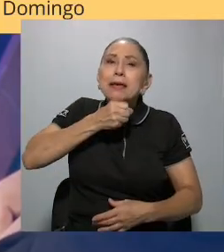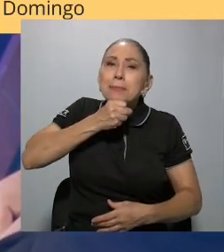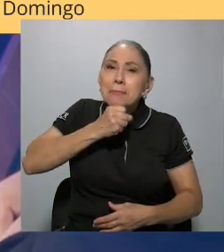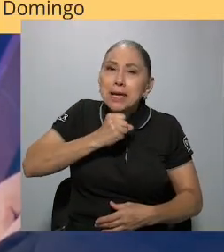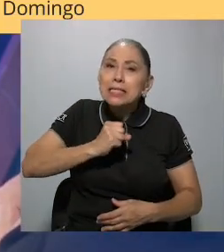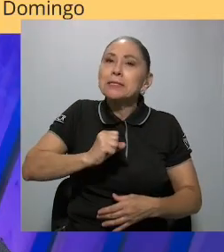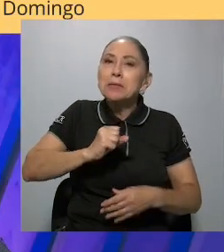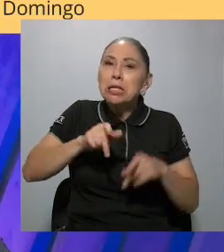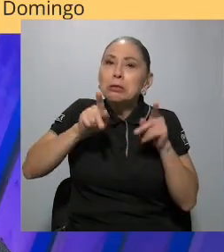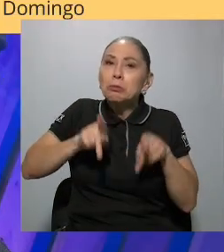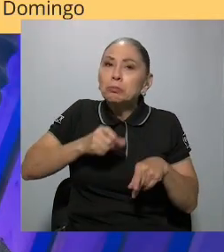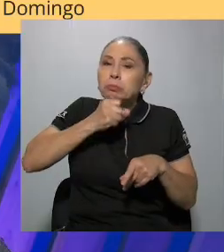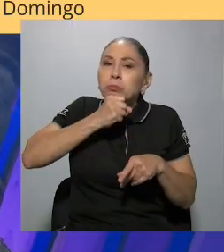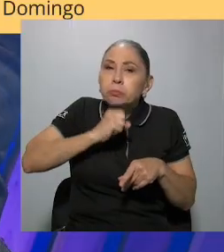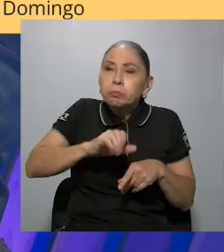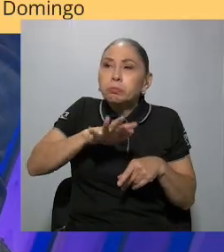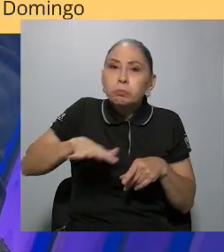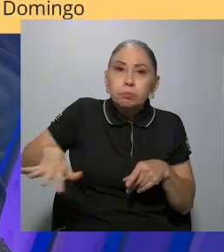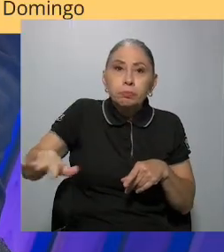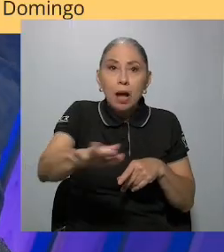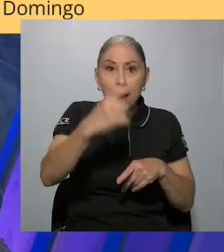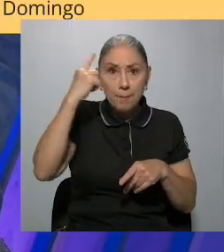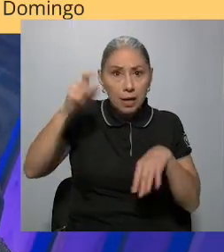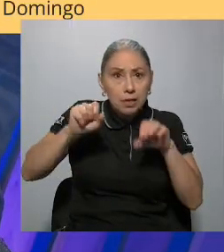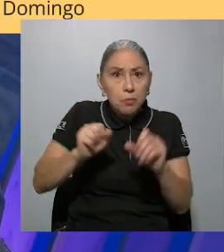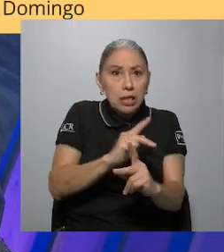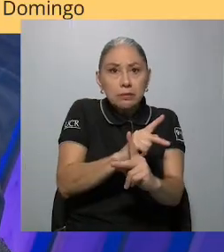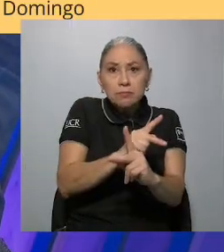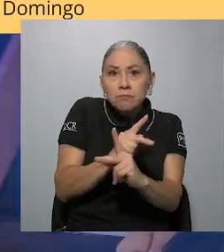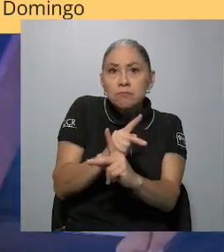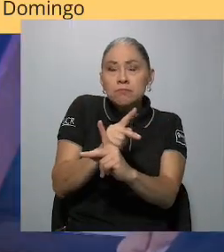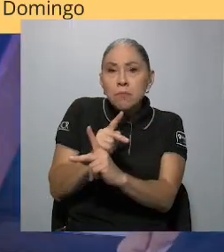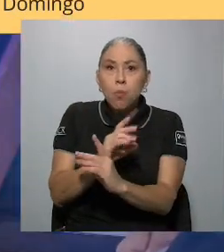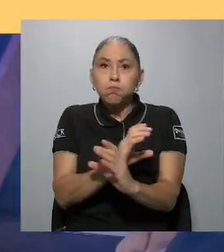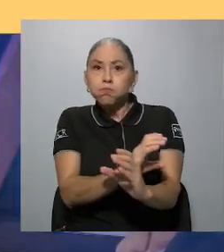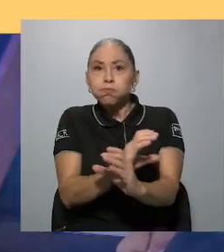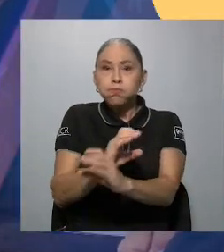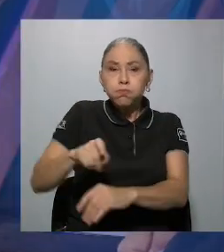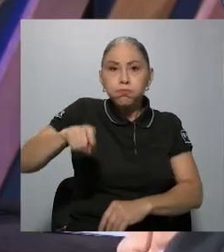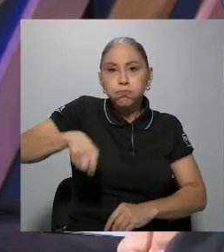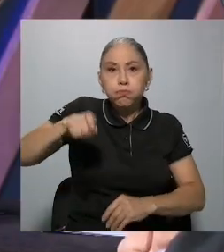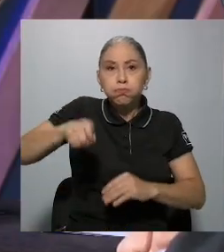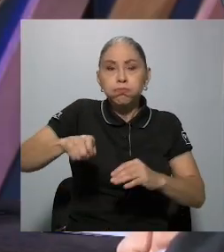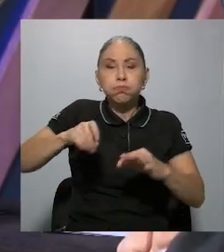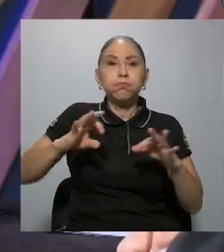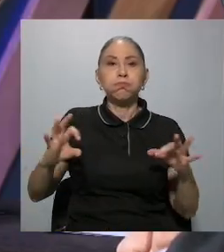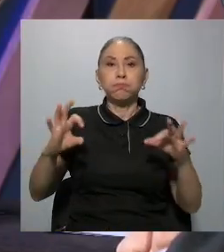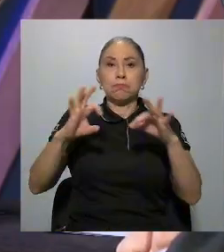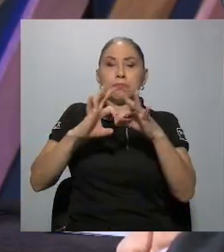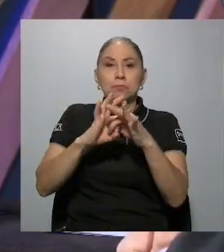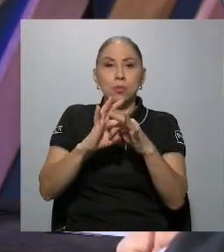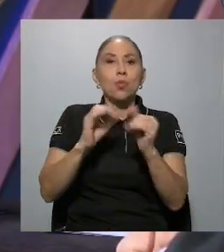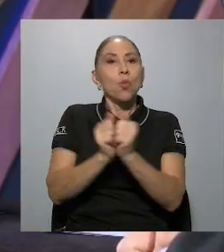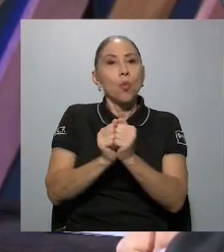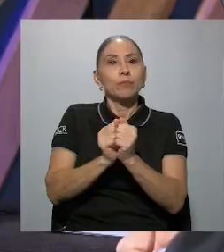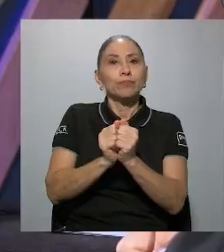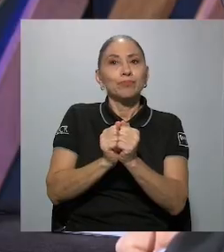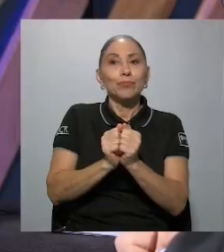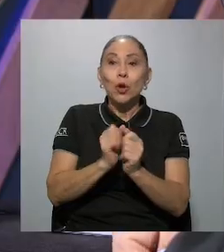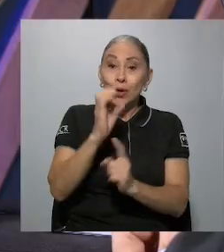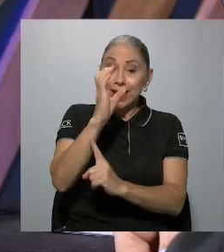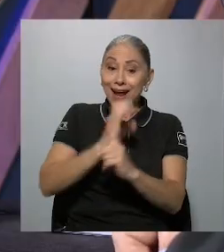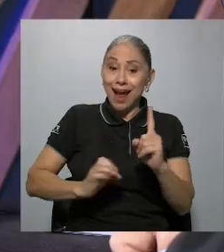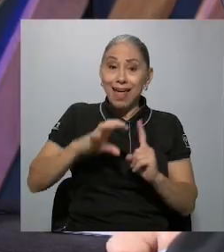cuenta ese tipo de envejecimiento que va a tener la población para que se tomen las previsiones necesarias con